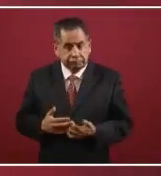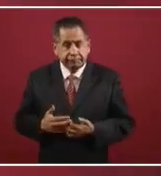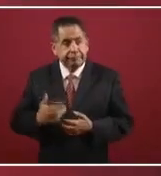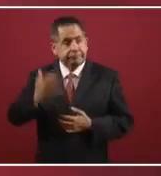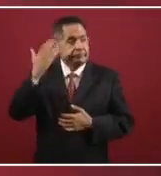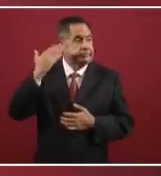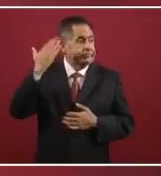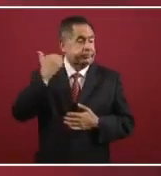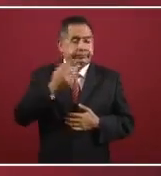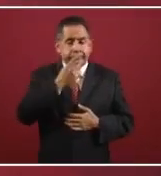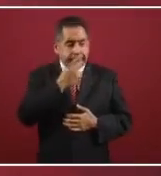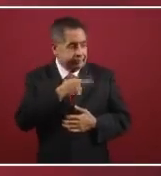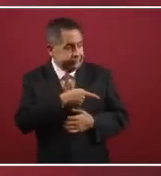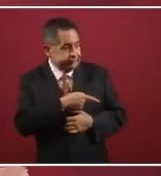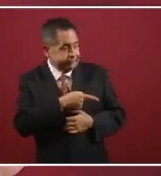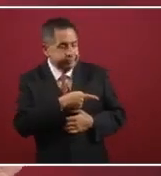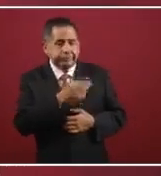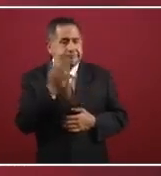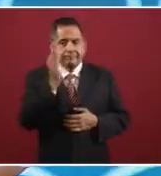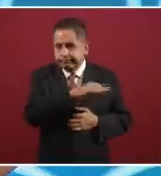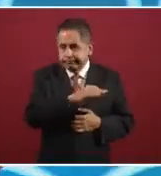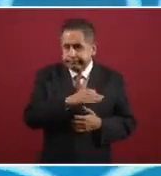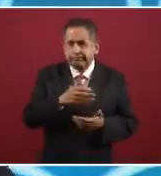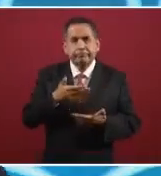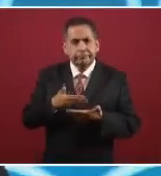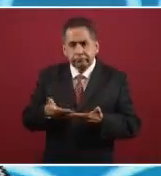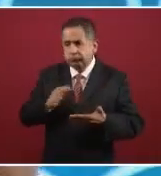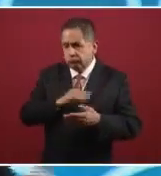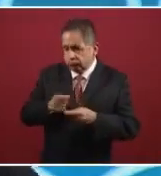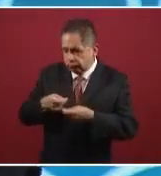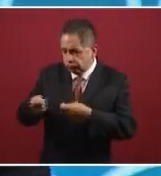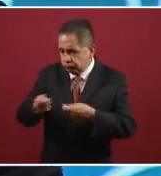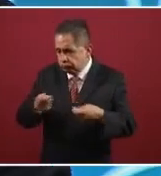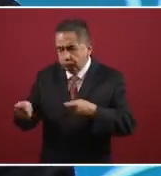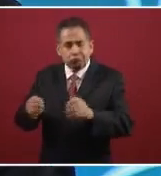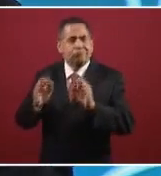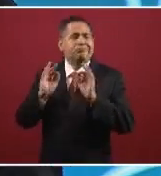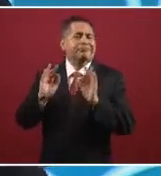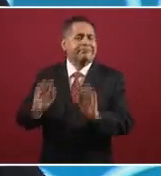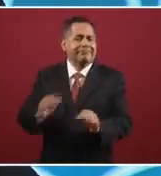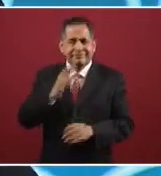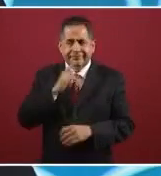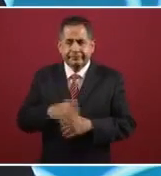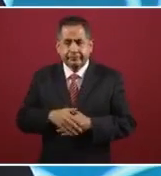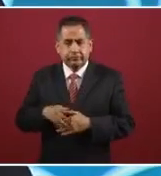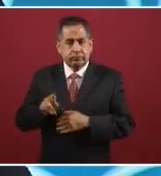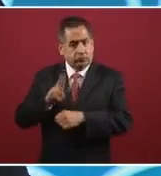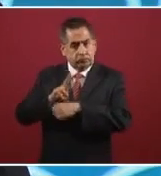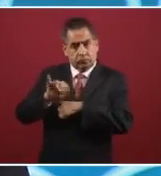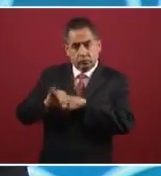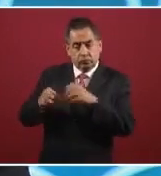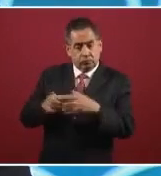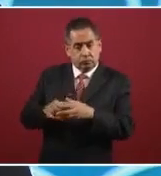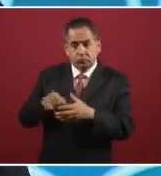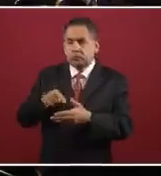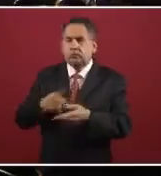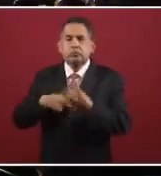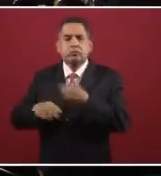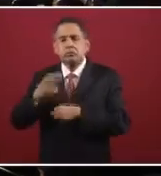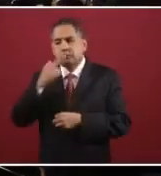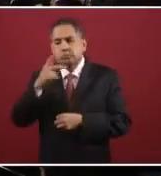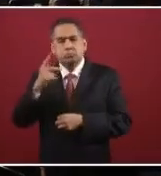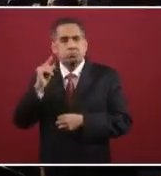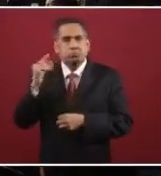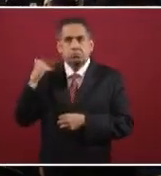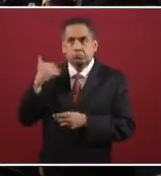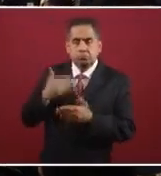durante 30 años es falso. Por eso es muy relevante. Es uno de los países a los que mejor les ha ido